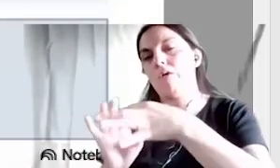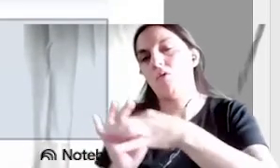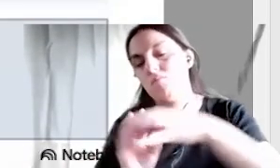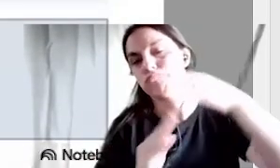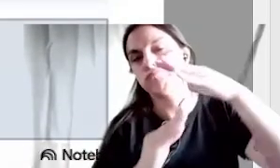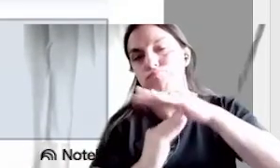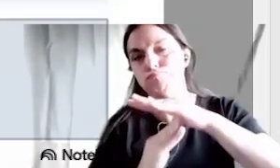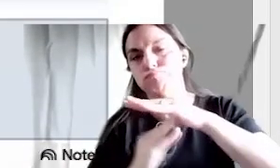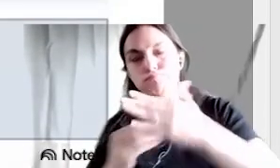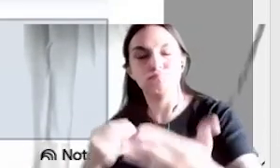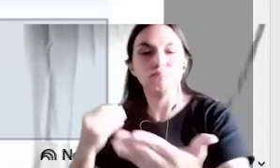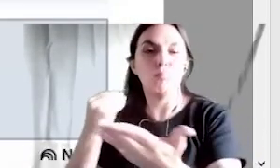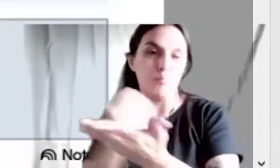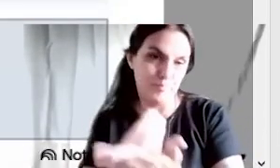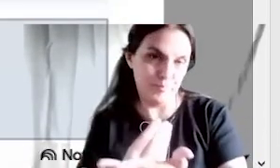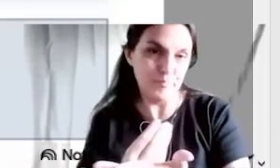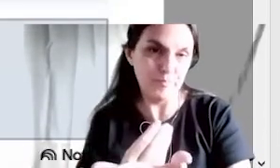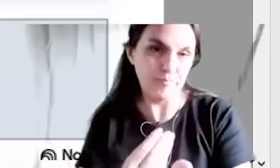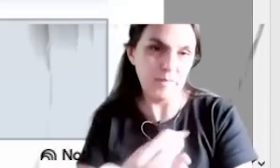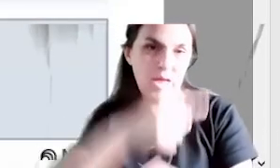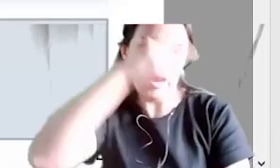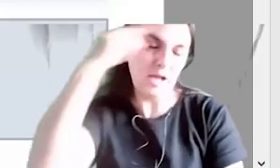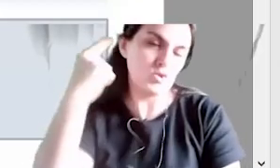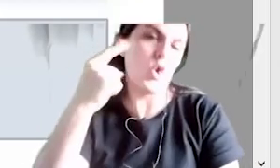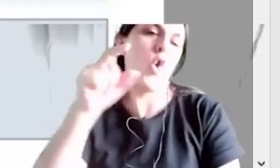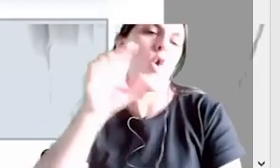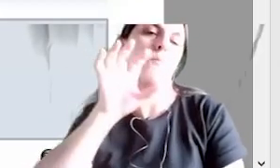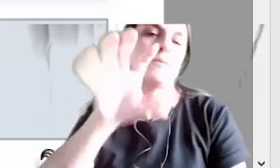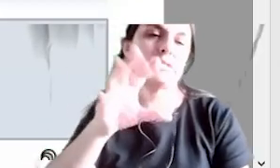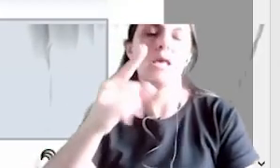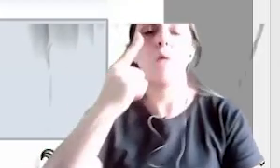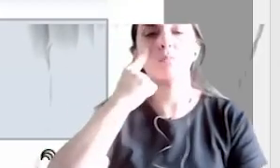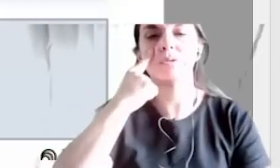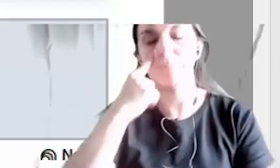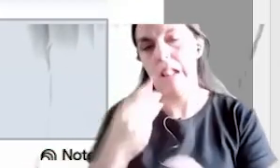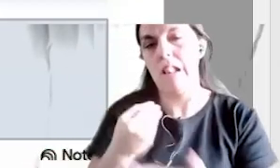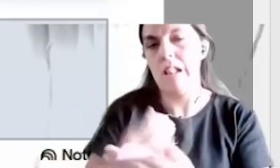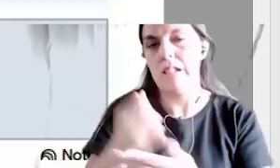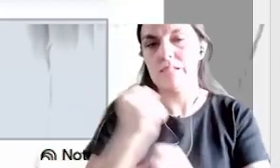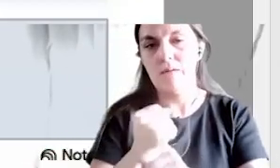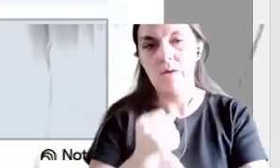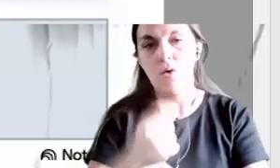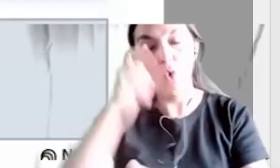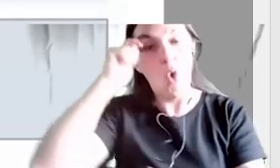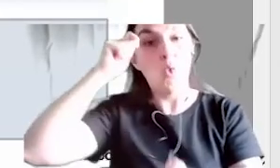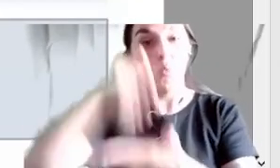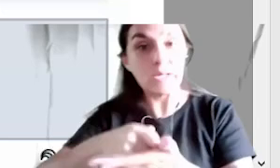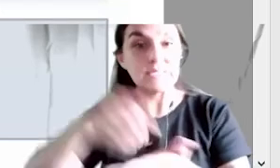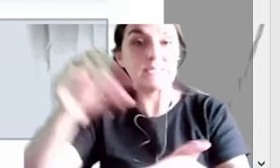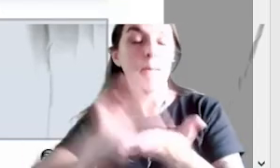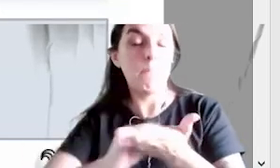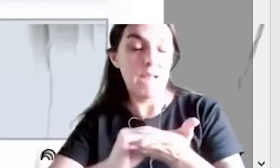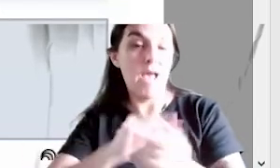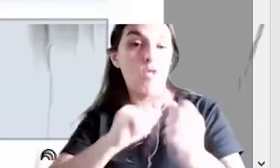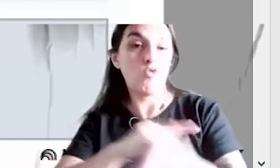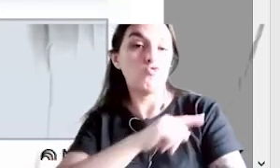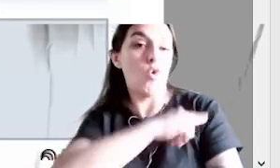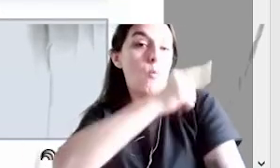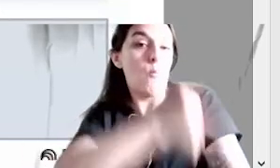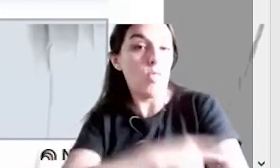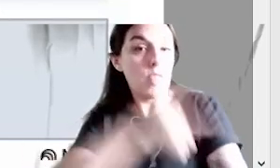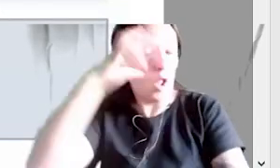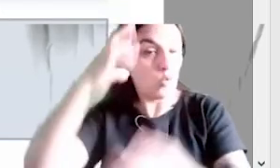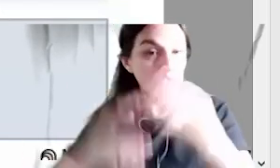cargos públicos, nacionales, provinciales o municipales, y los jueces y empleados del Poder Judicial